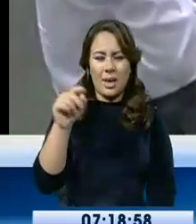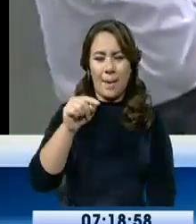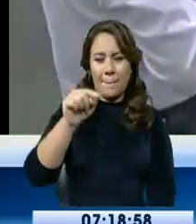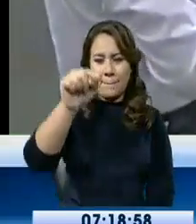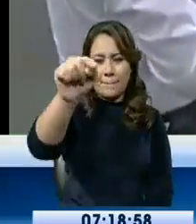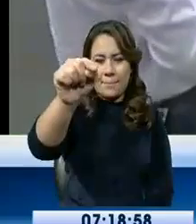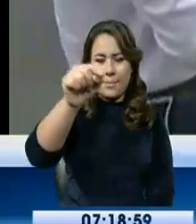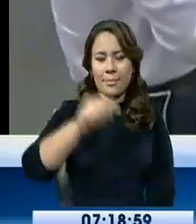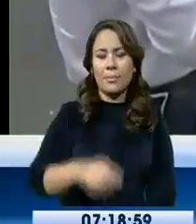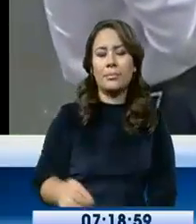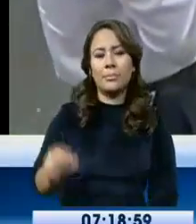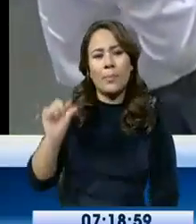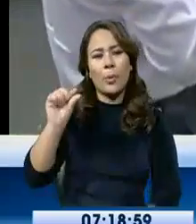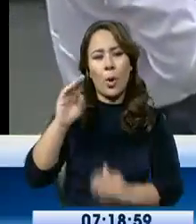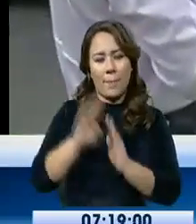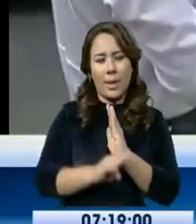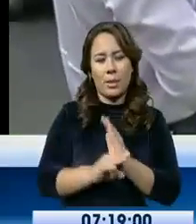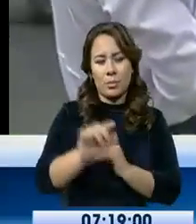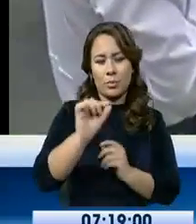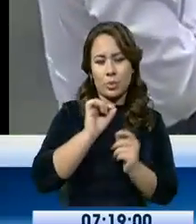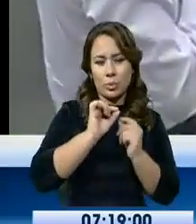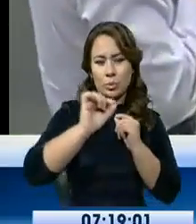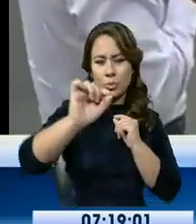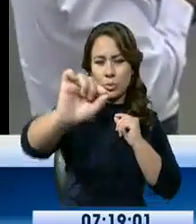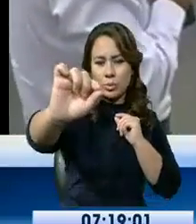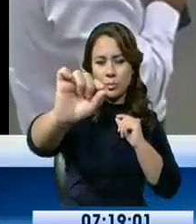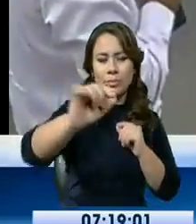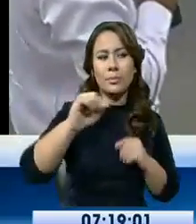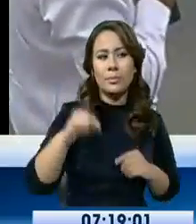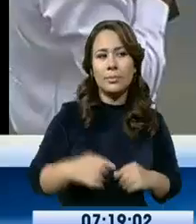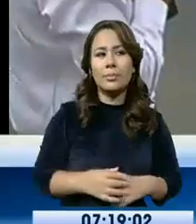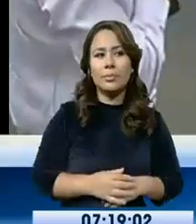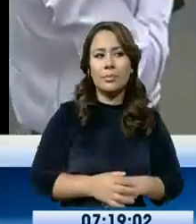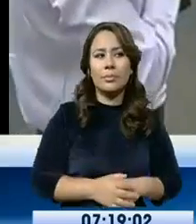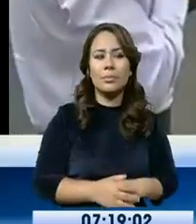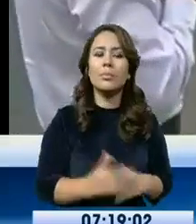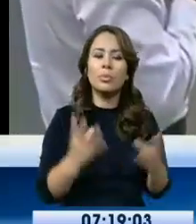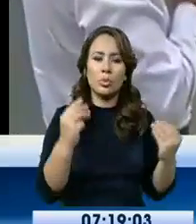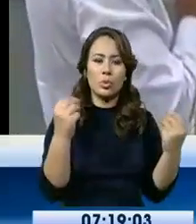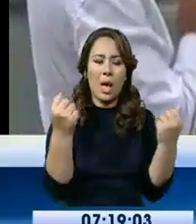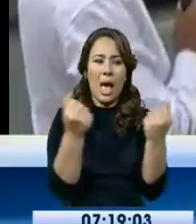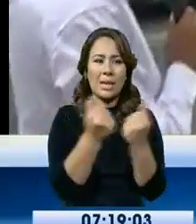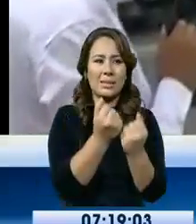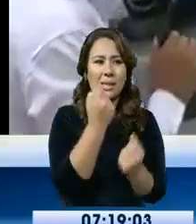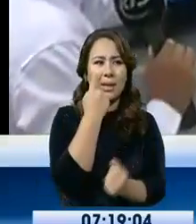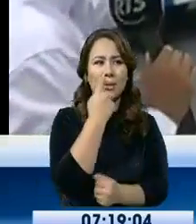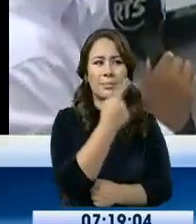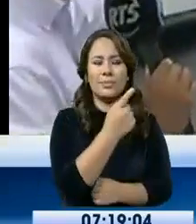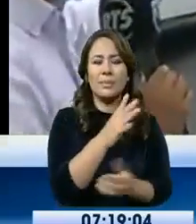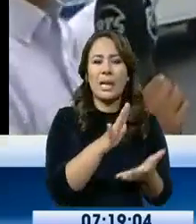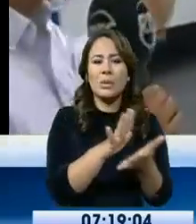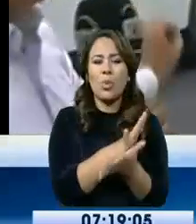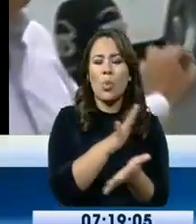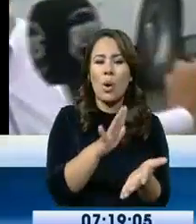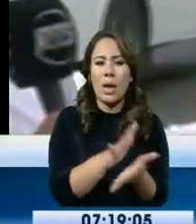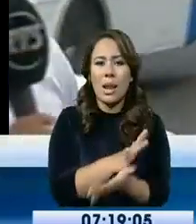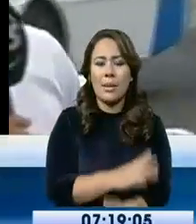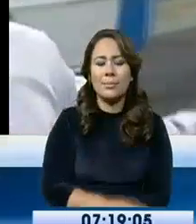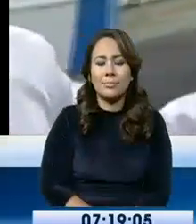un poco menos, 100 metros de este lugar, del sitio donde se generan los accidentes de tránsito, existe una